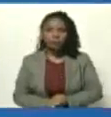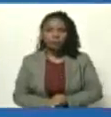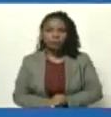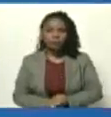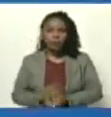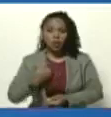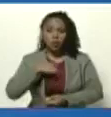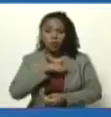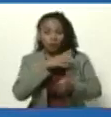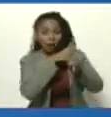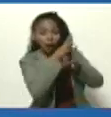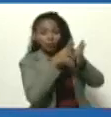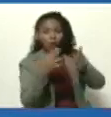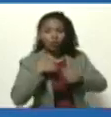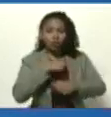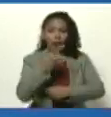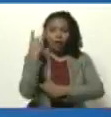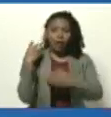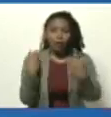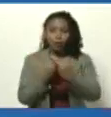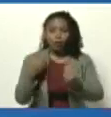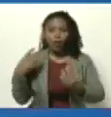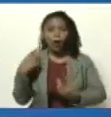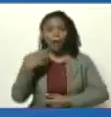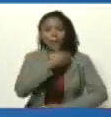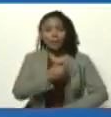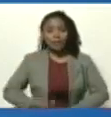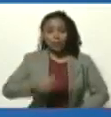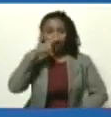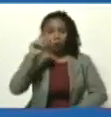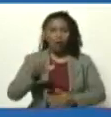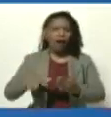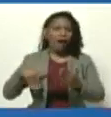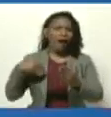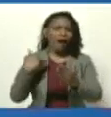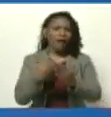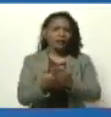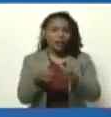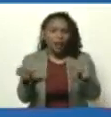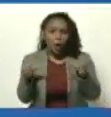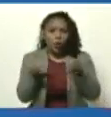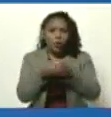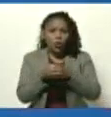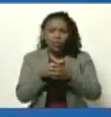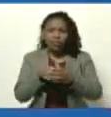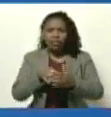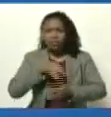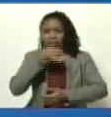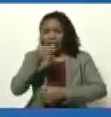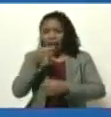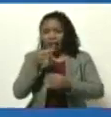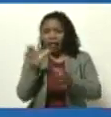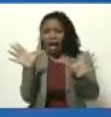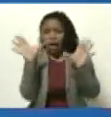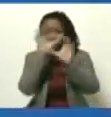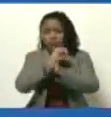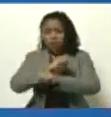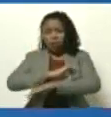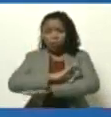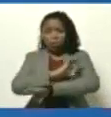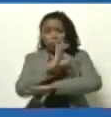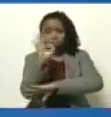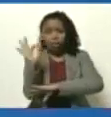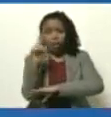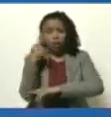Nuestras estructuras. Ayer estuvimos con el compañero presidente Nicolás Maduro hasta muy tarde en la